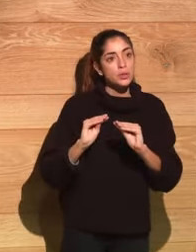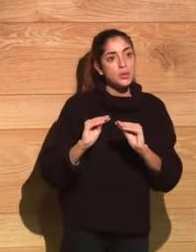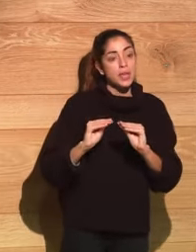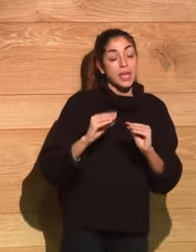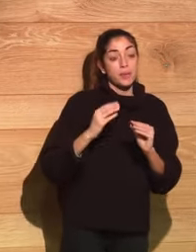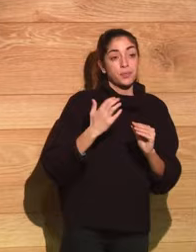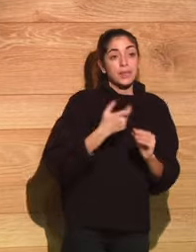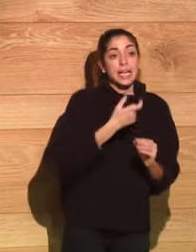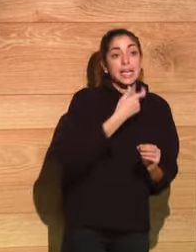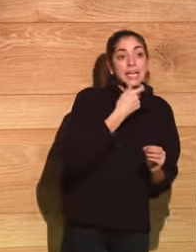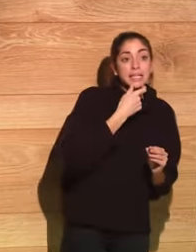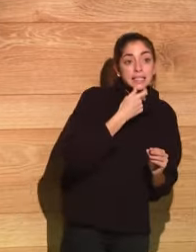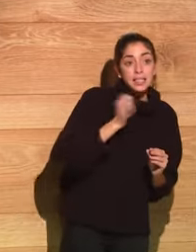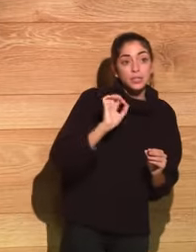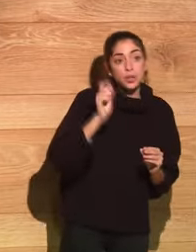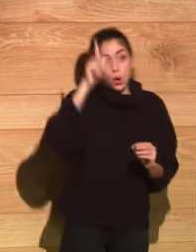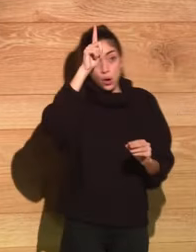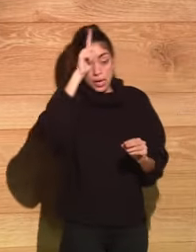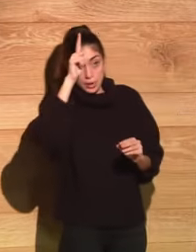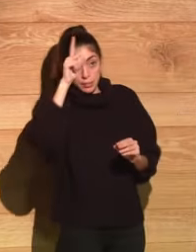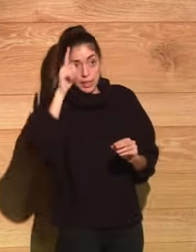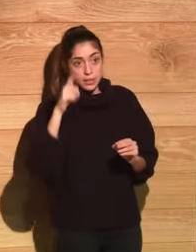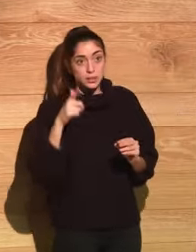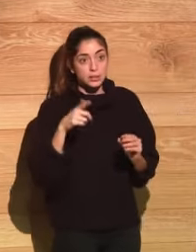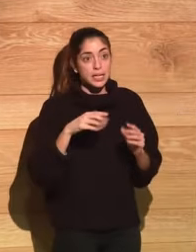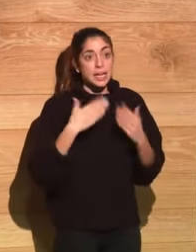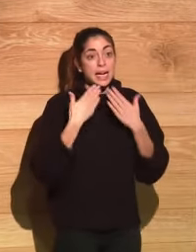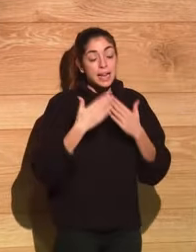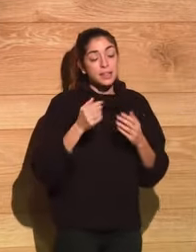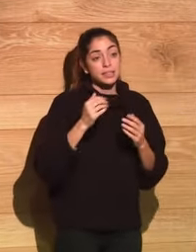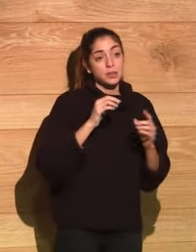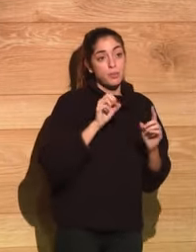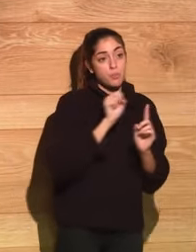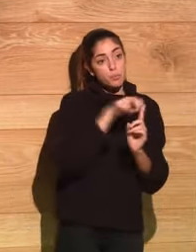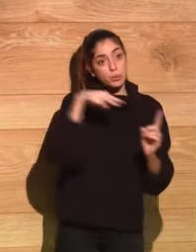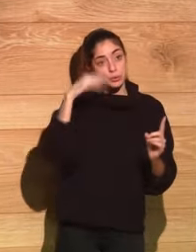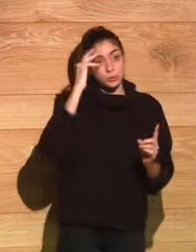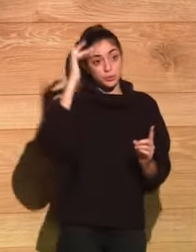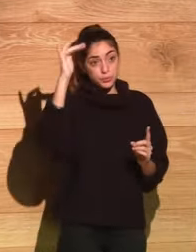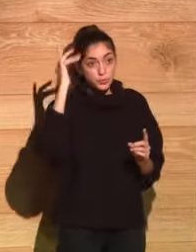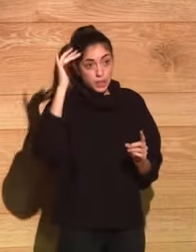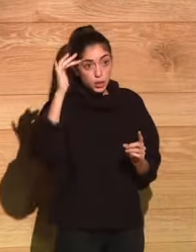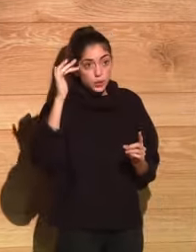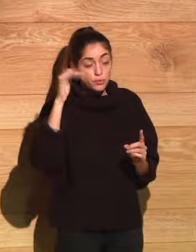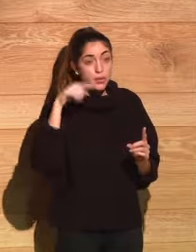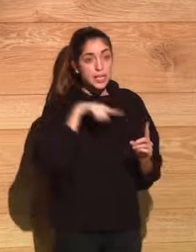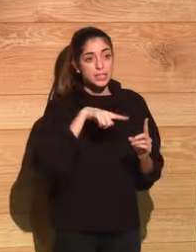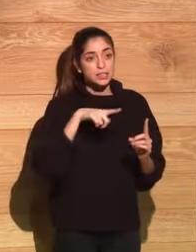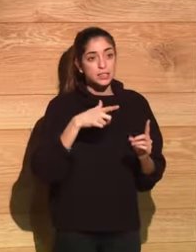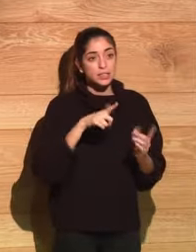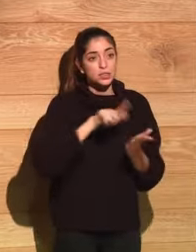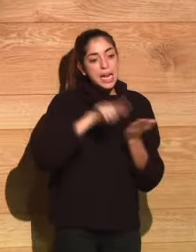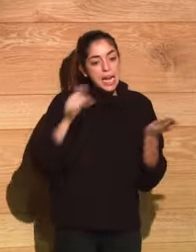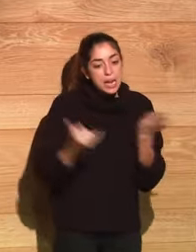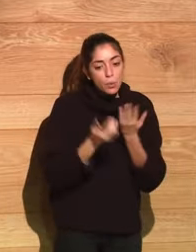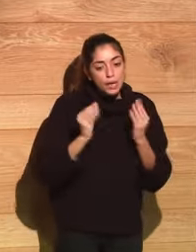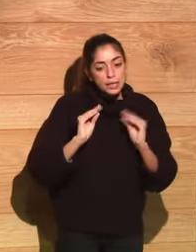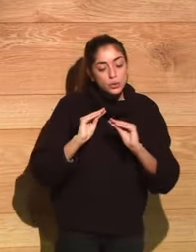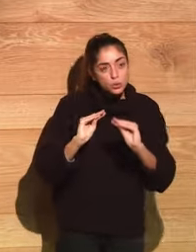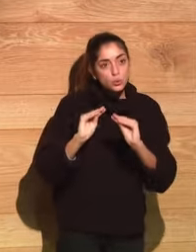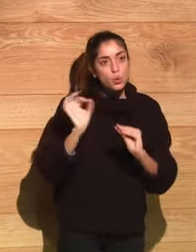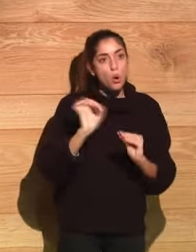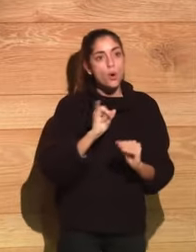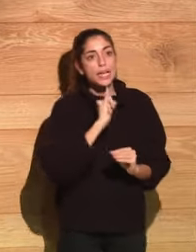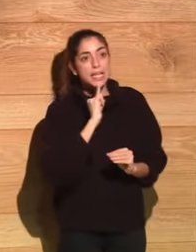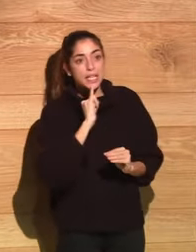anglo-germánicas, podríamos decir, atraerlas desde el punto de vista de la filosofía y convertirlas, digamos, y darles el lenguaje y el idioma